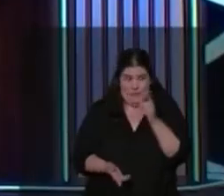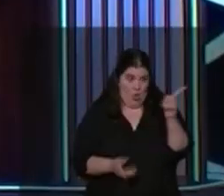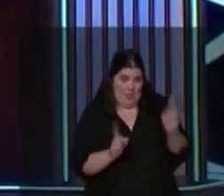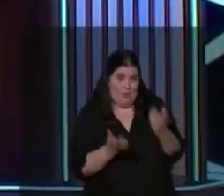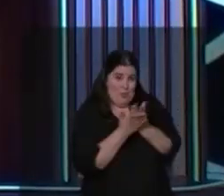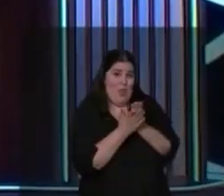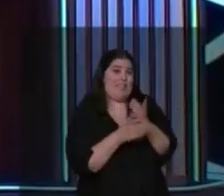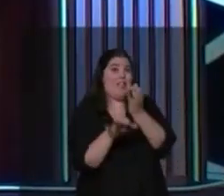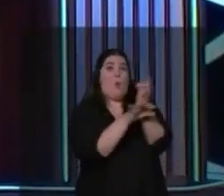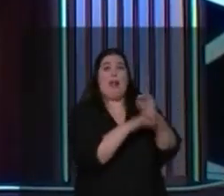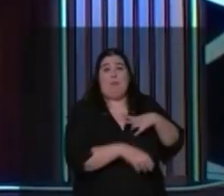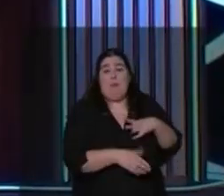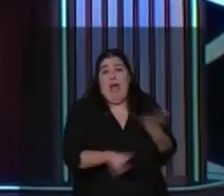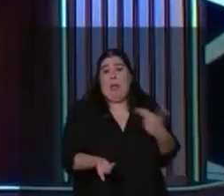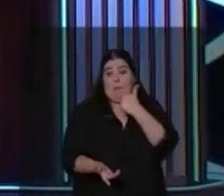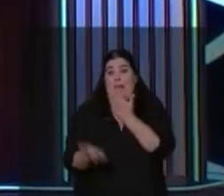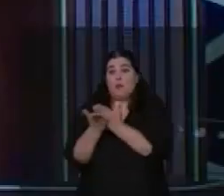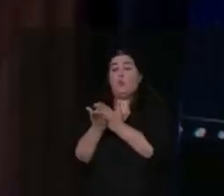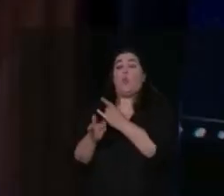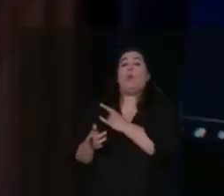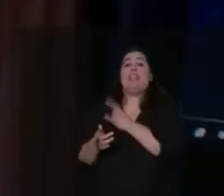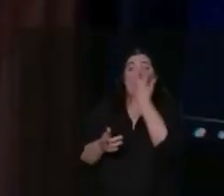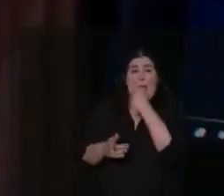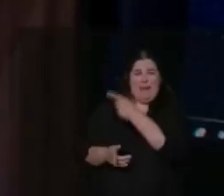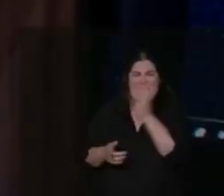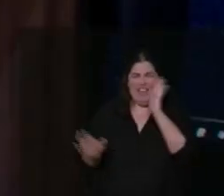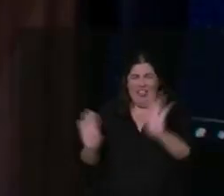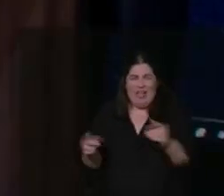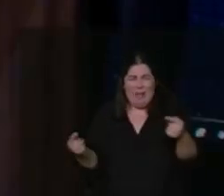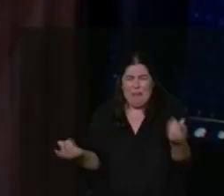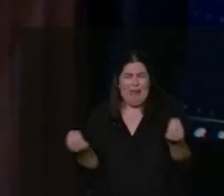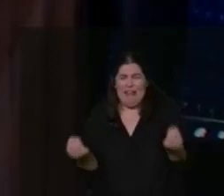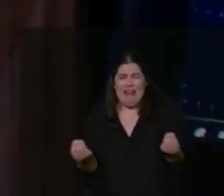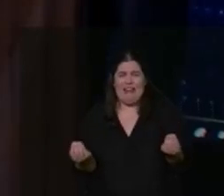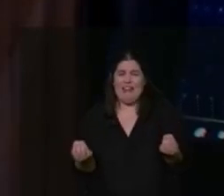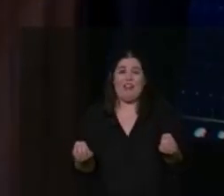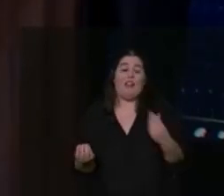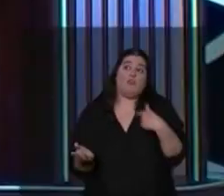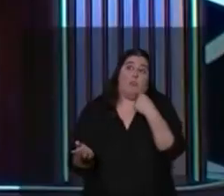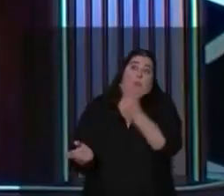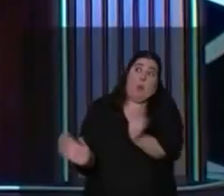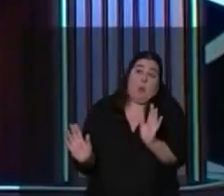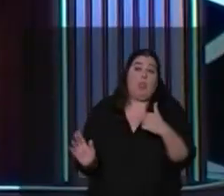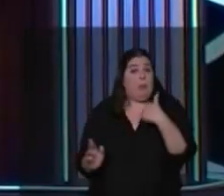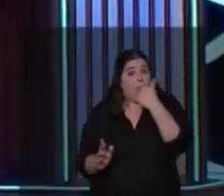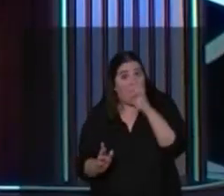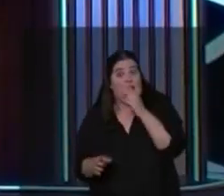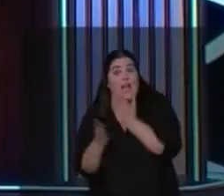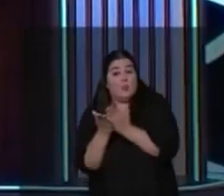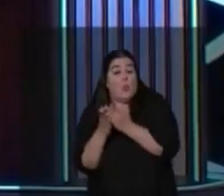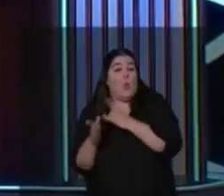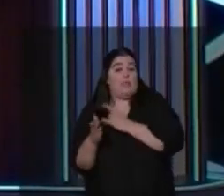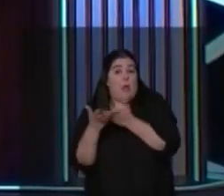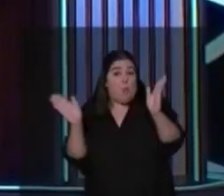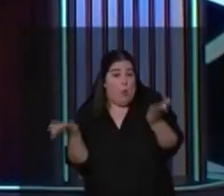también estudiaste en colegio privado y mi hija estudia en la Universidad de San Martín. ¿Qué tiene que ver? Bueno, digo, pregunta, porque... Mi hija estudia en una universidad pública. Pero como